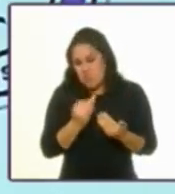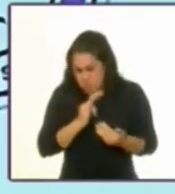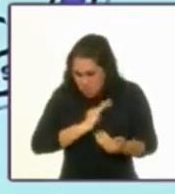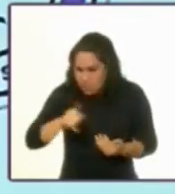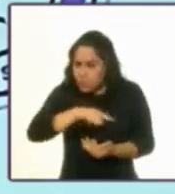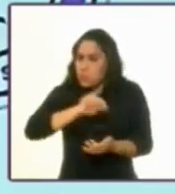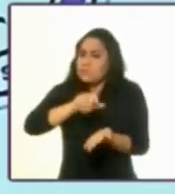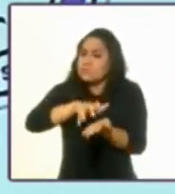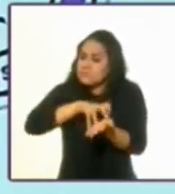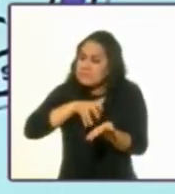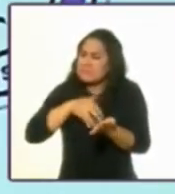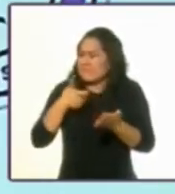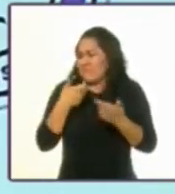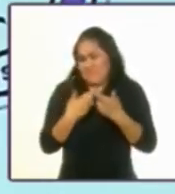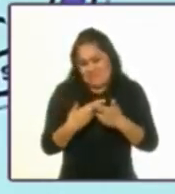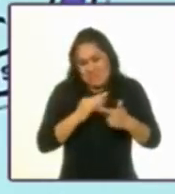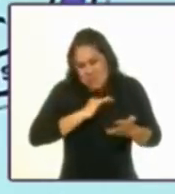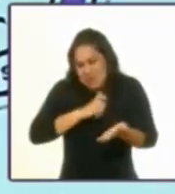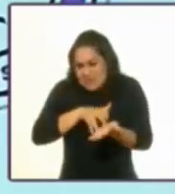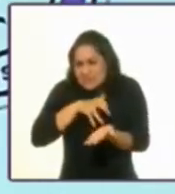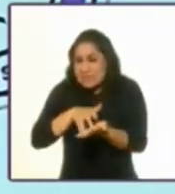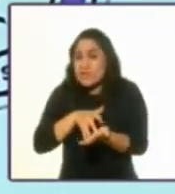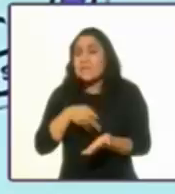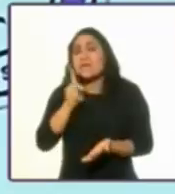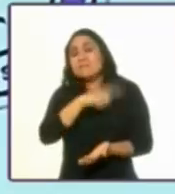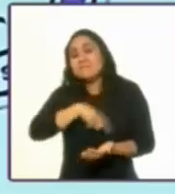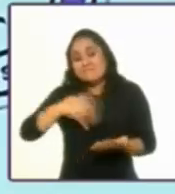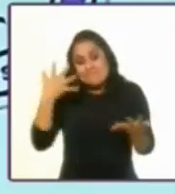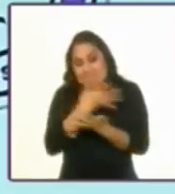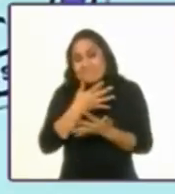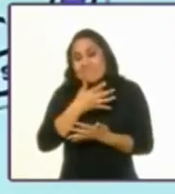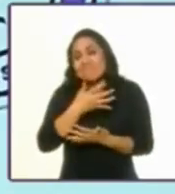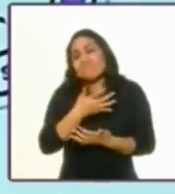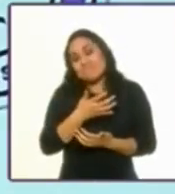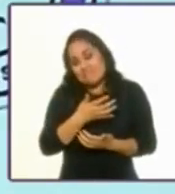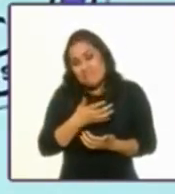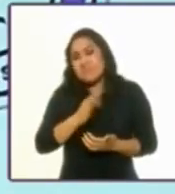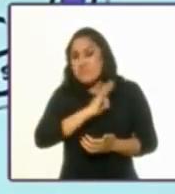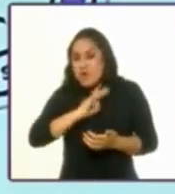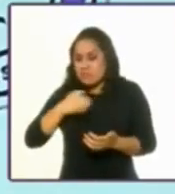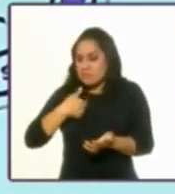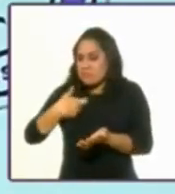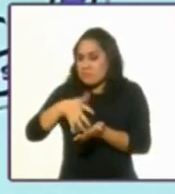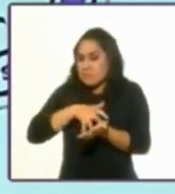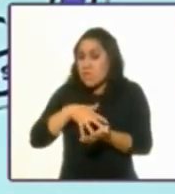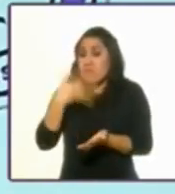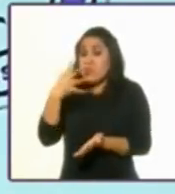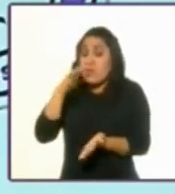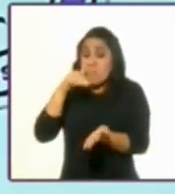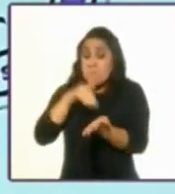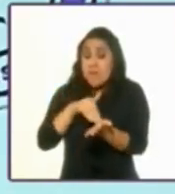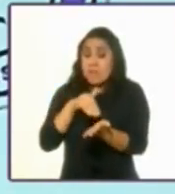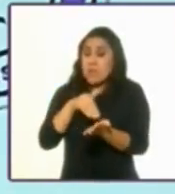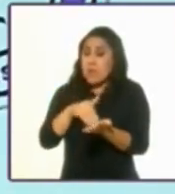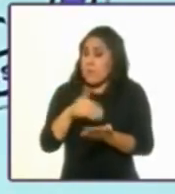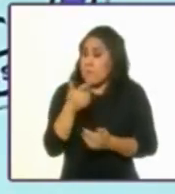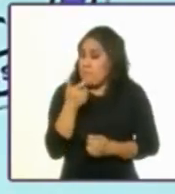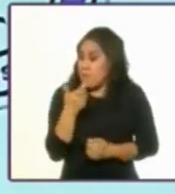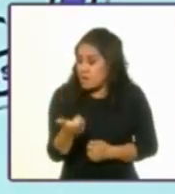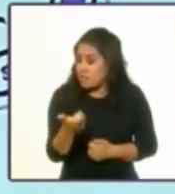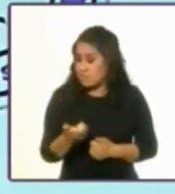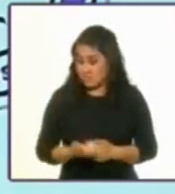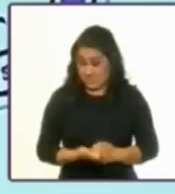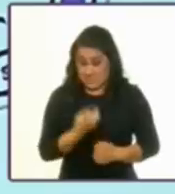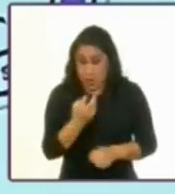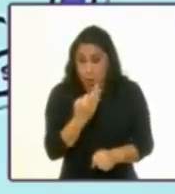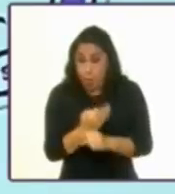en miles de cosas pero nosotros hemos encontrado la oportunidad de ahorrar 10.000 millones de pesos con